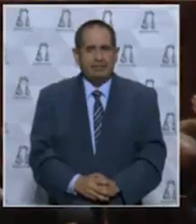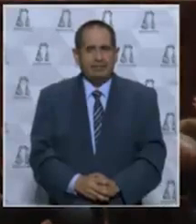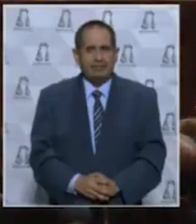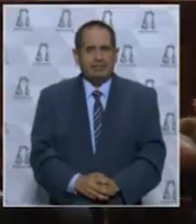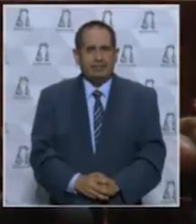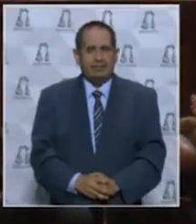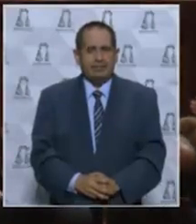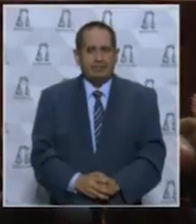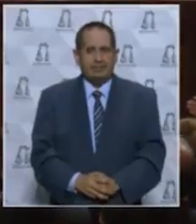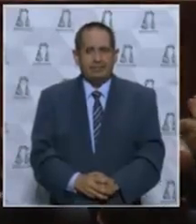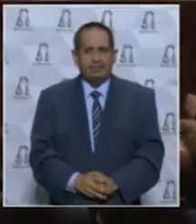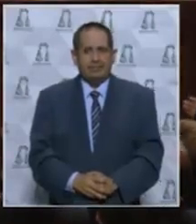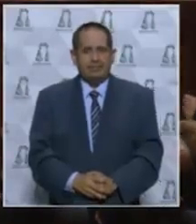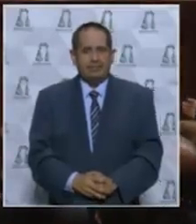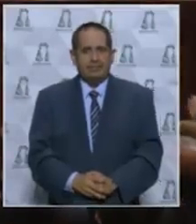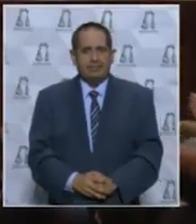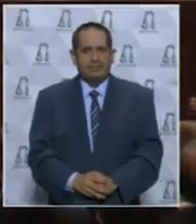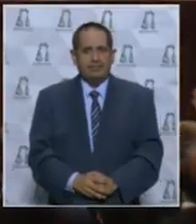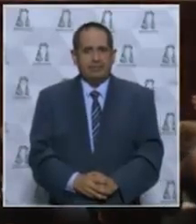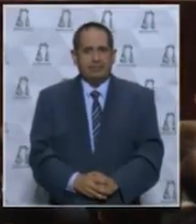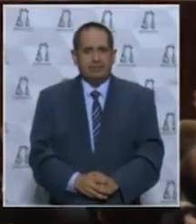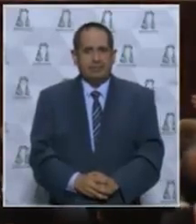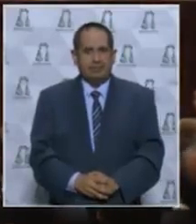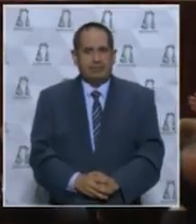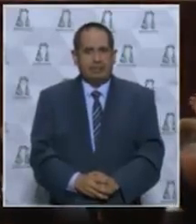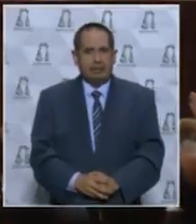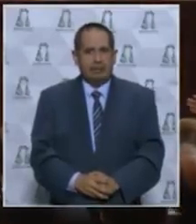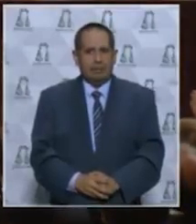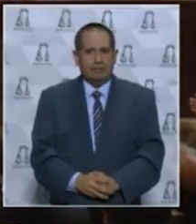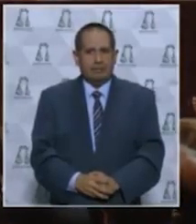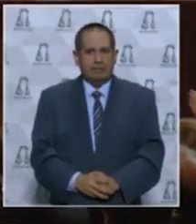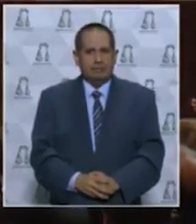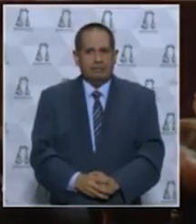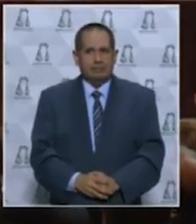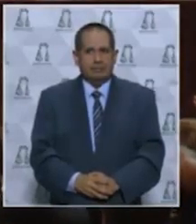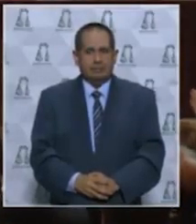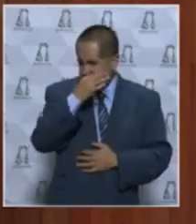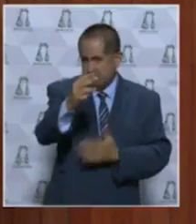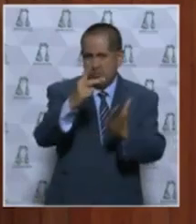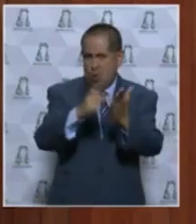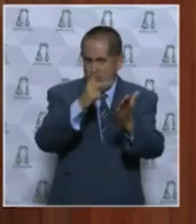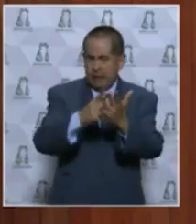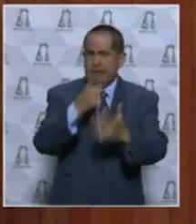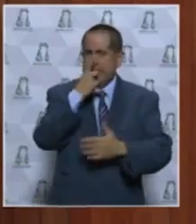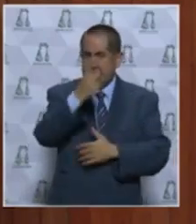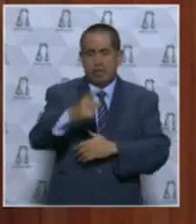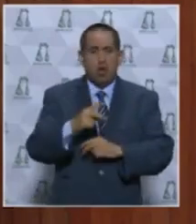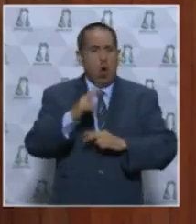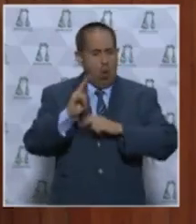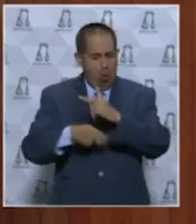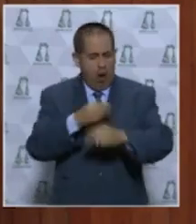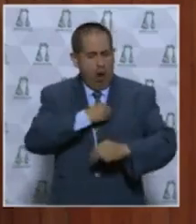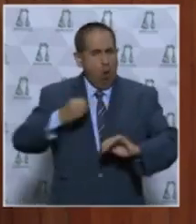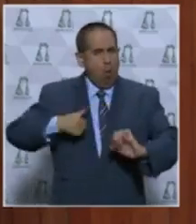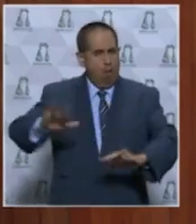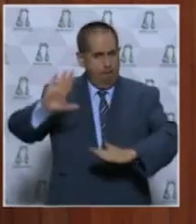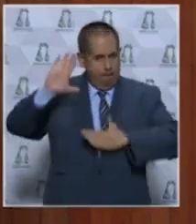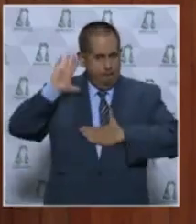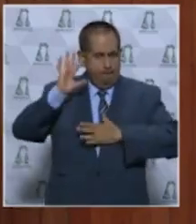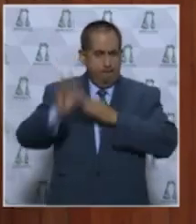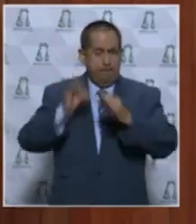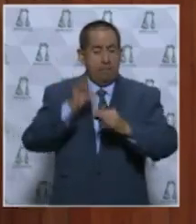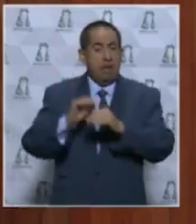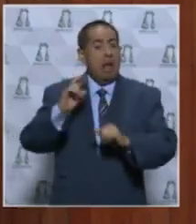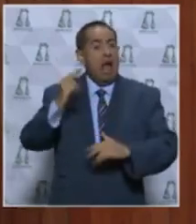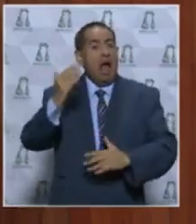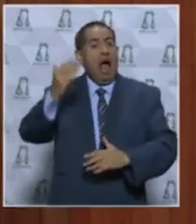de ser un gobierno para hacer realidad el deseo colectivo de vivir en paz con justicia y libertad voy a cumplir todos